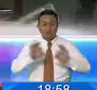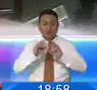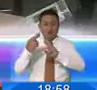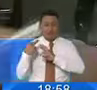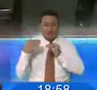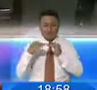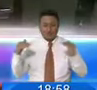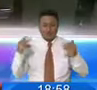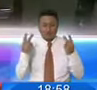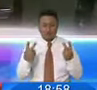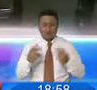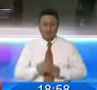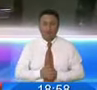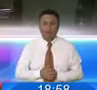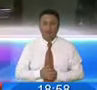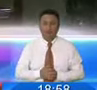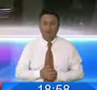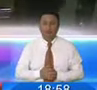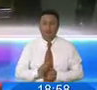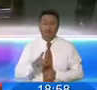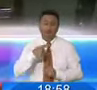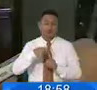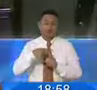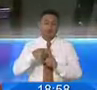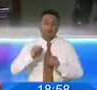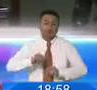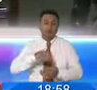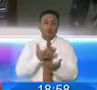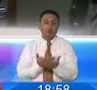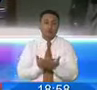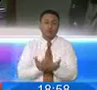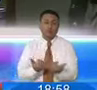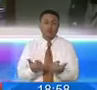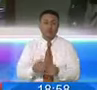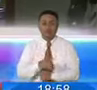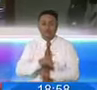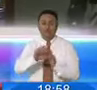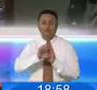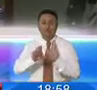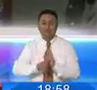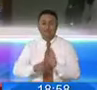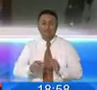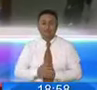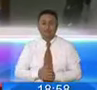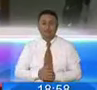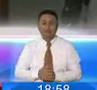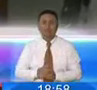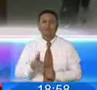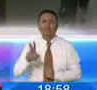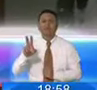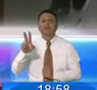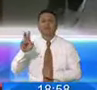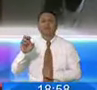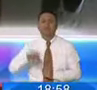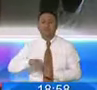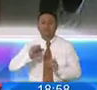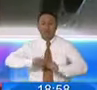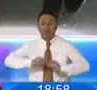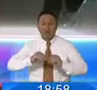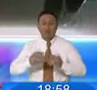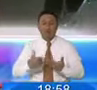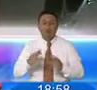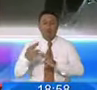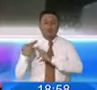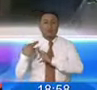real. Me parecen positivas las propuestas que se hacen en ese código, sobre todo para equilibrar la importancia